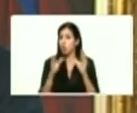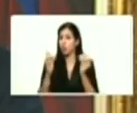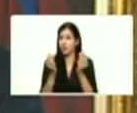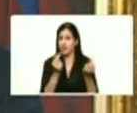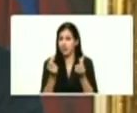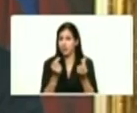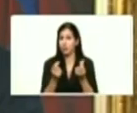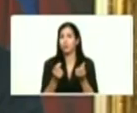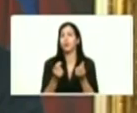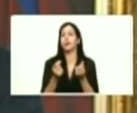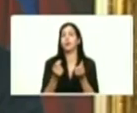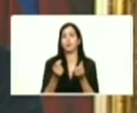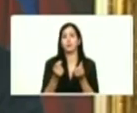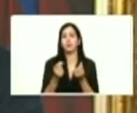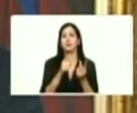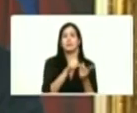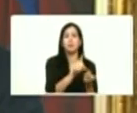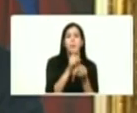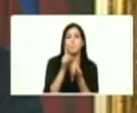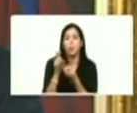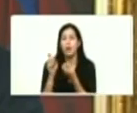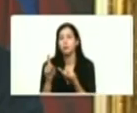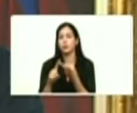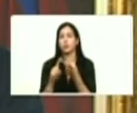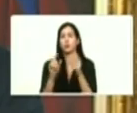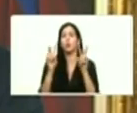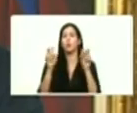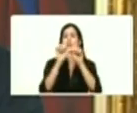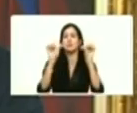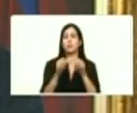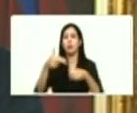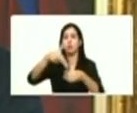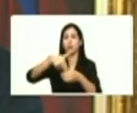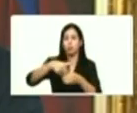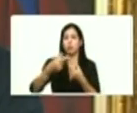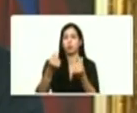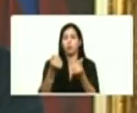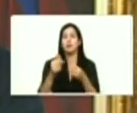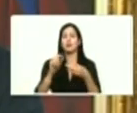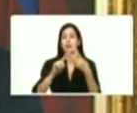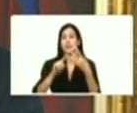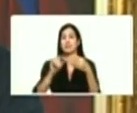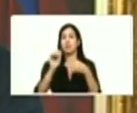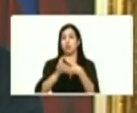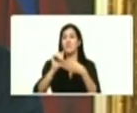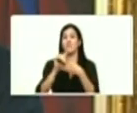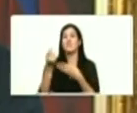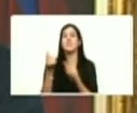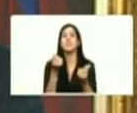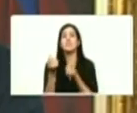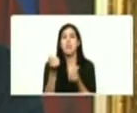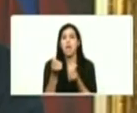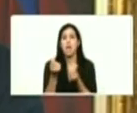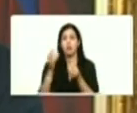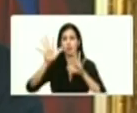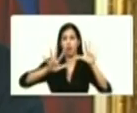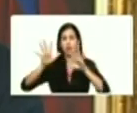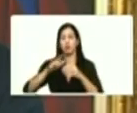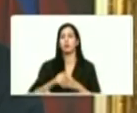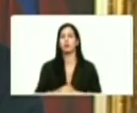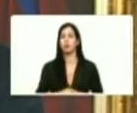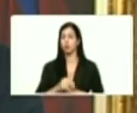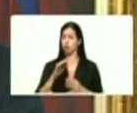con tributos con un nuevo sistema de precios con el nuevo sistema de divisas todos esos recursos en